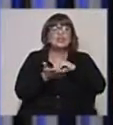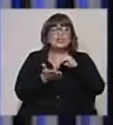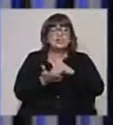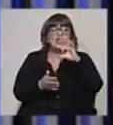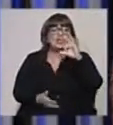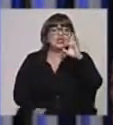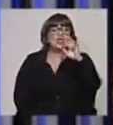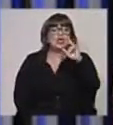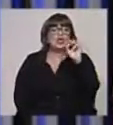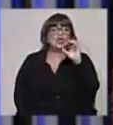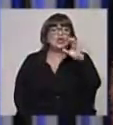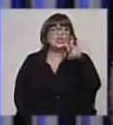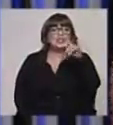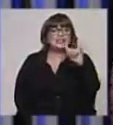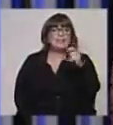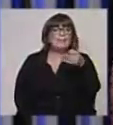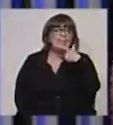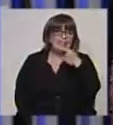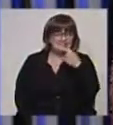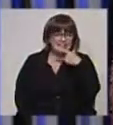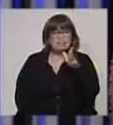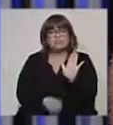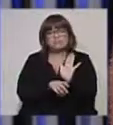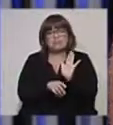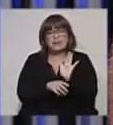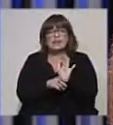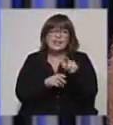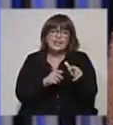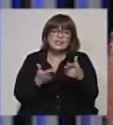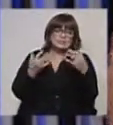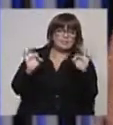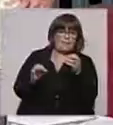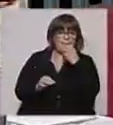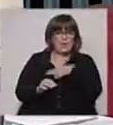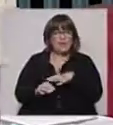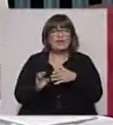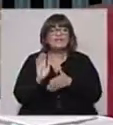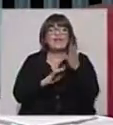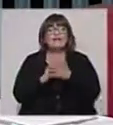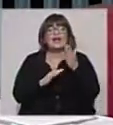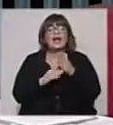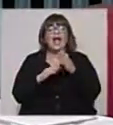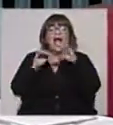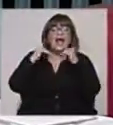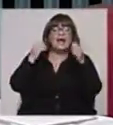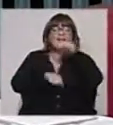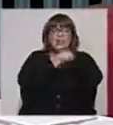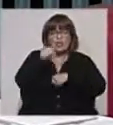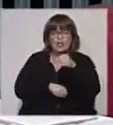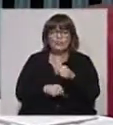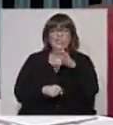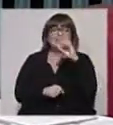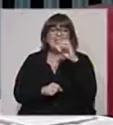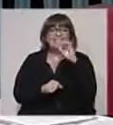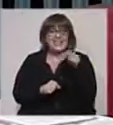para poder vendérselo a los turistas, que son esas píldoras que tomás y te sentís un poco mejor. Bien. Nos vamos a las alturas del velódromo. Está Fernando Tetes ahí. Noche